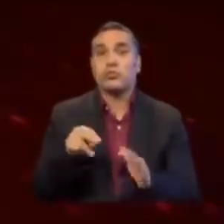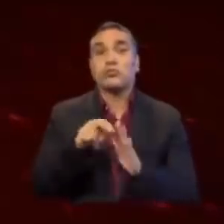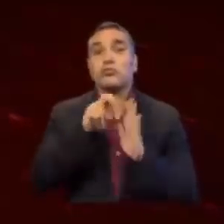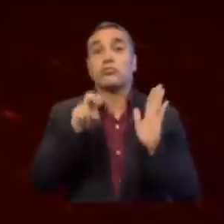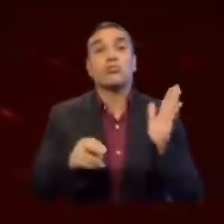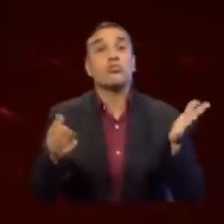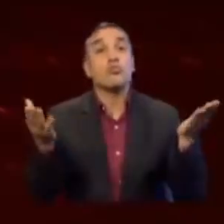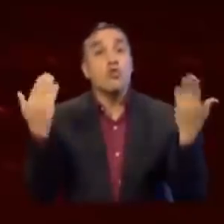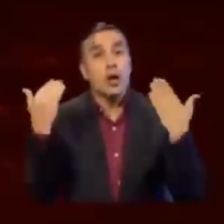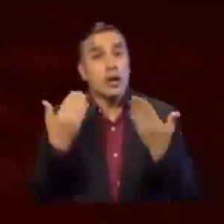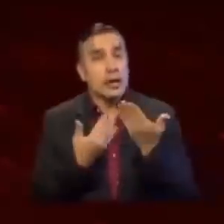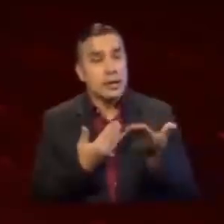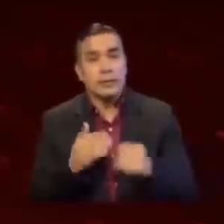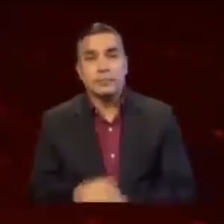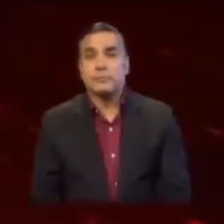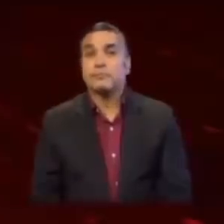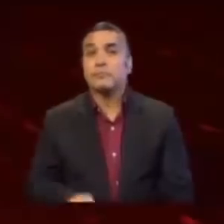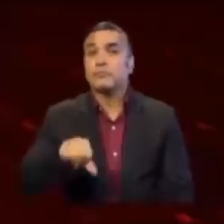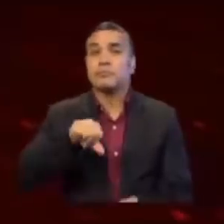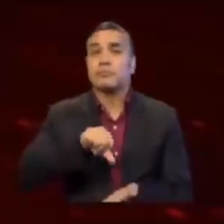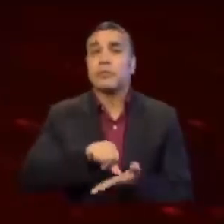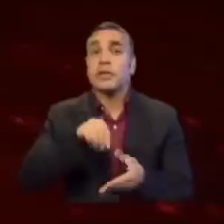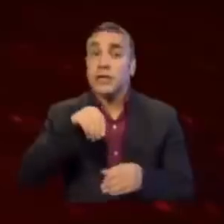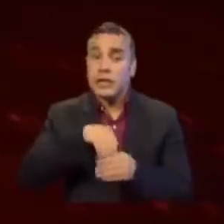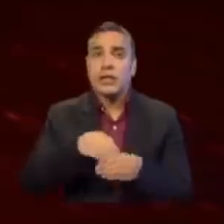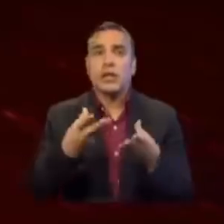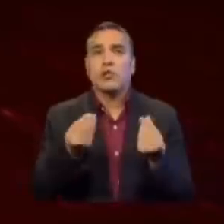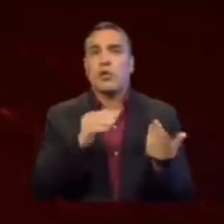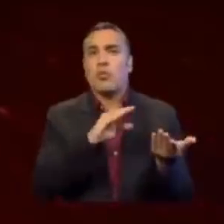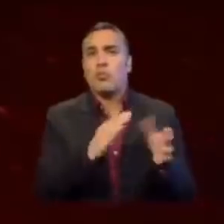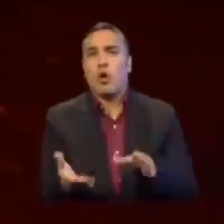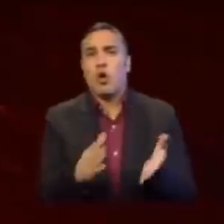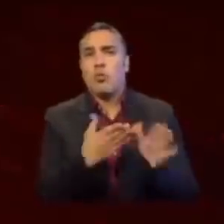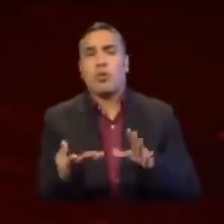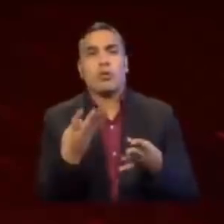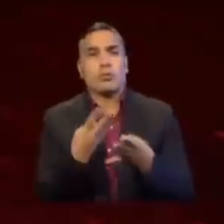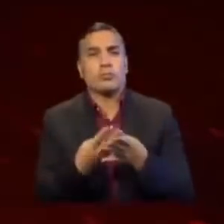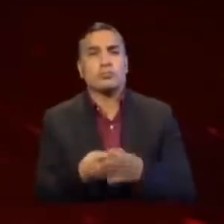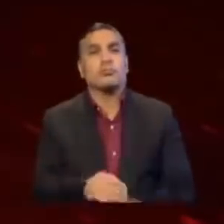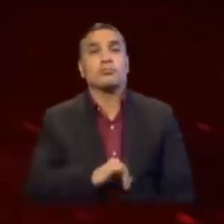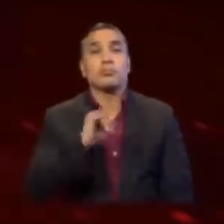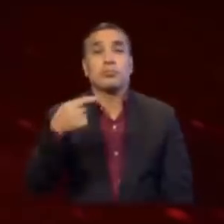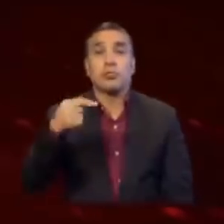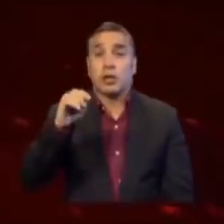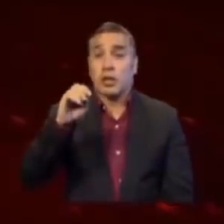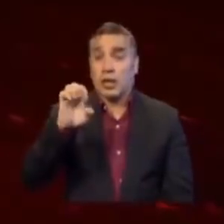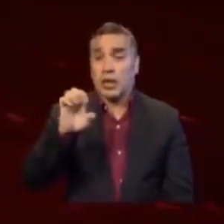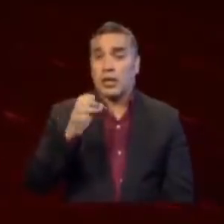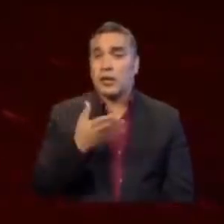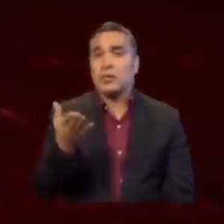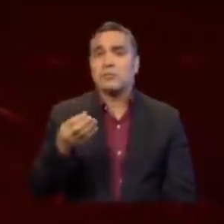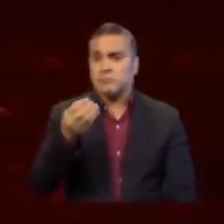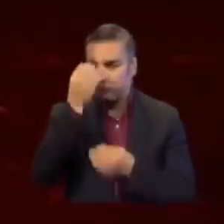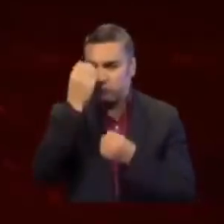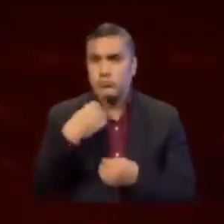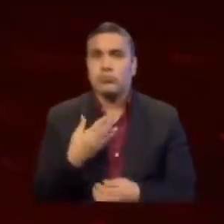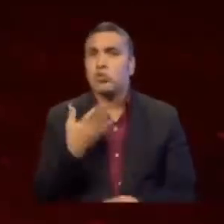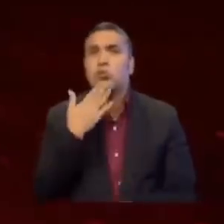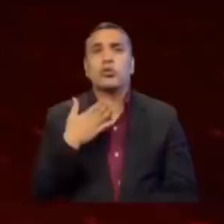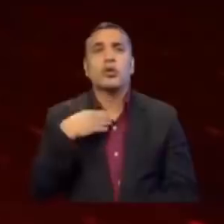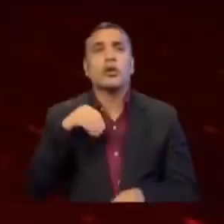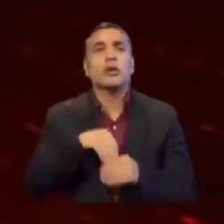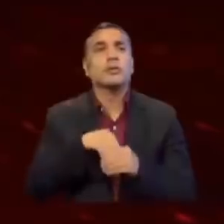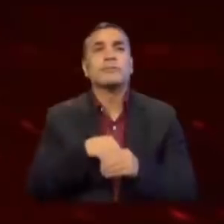de Guayaquil, precisamente la ciudad epicentro de la matanza en las cárceles. Jorge García nos cuenta cómo está